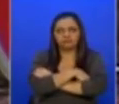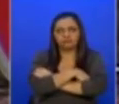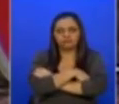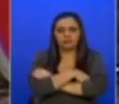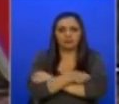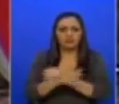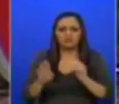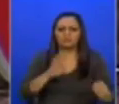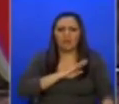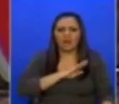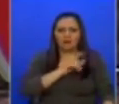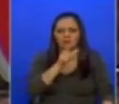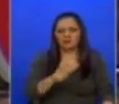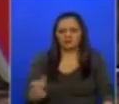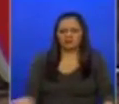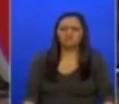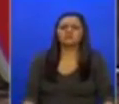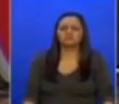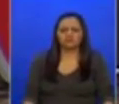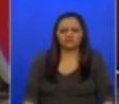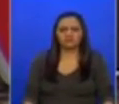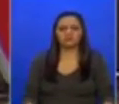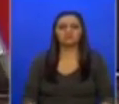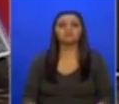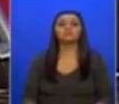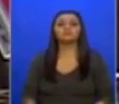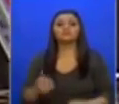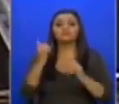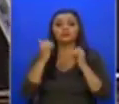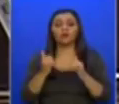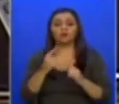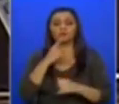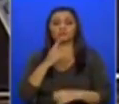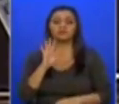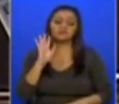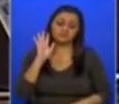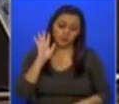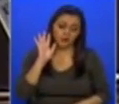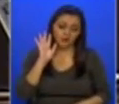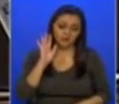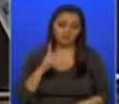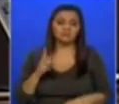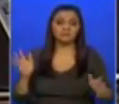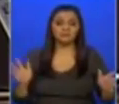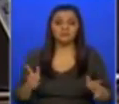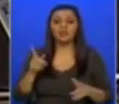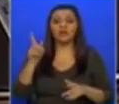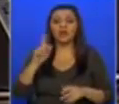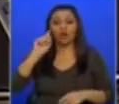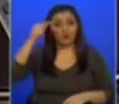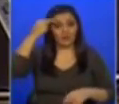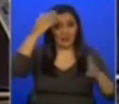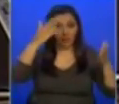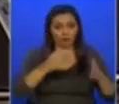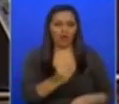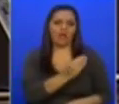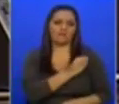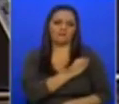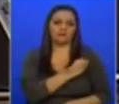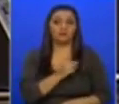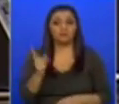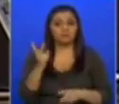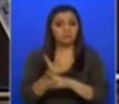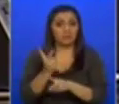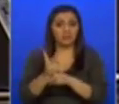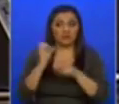¿no? ¿Verdad? Y la maldad humana hasta dónde llega. Y efectivamente nos estaban esperando ciertos agitadores ahí. Me lo advirtió la gobernadora, me